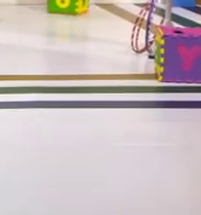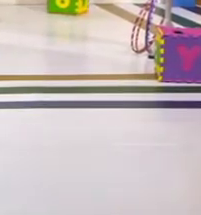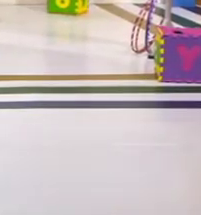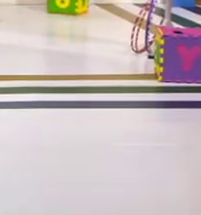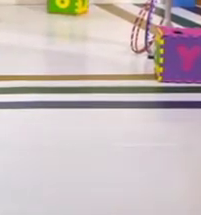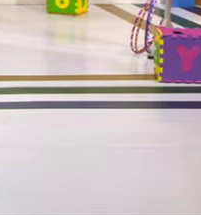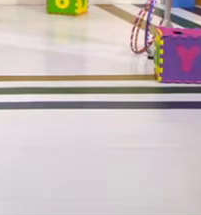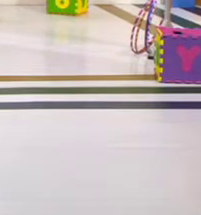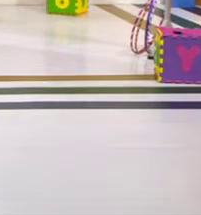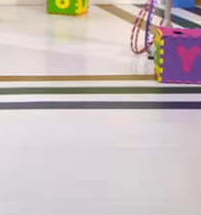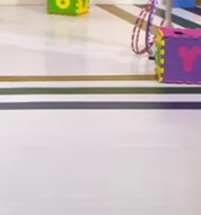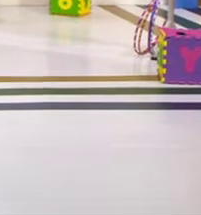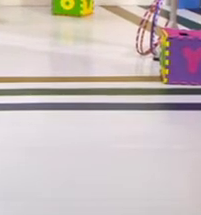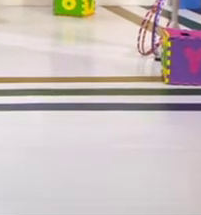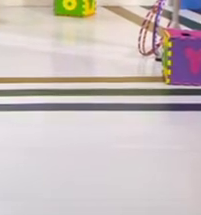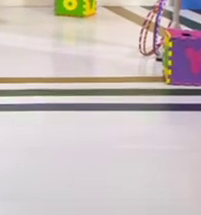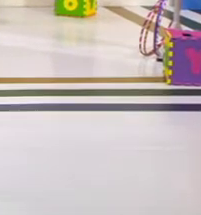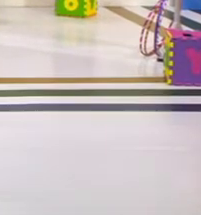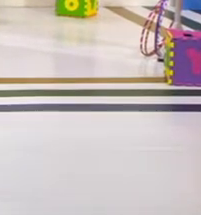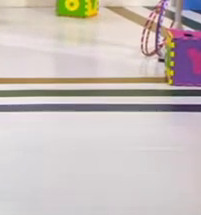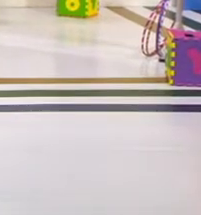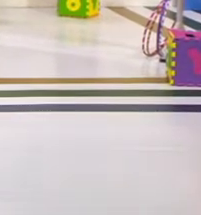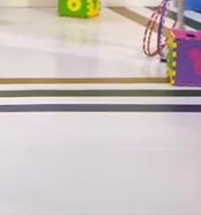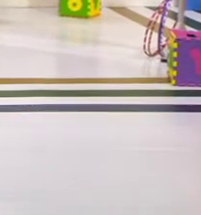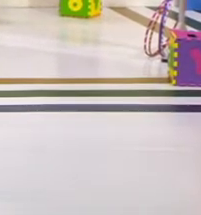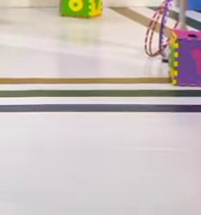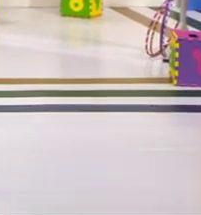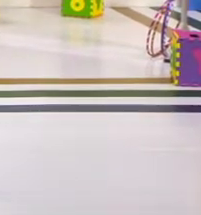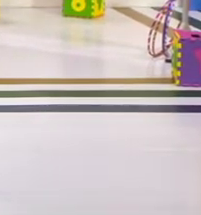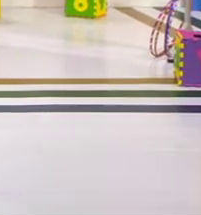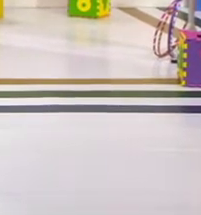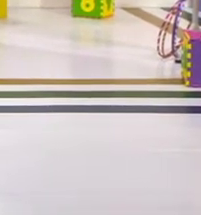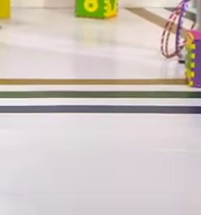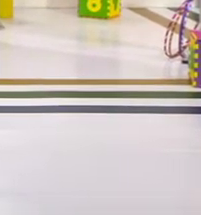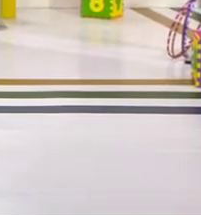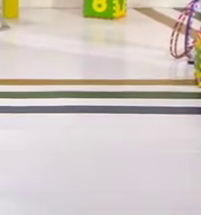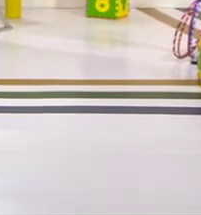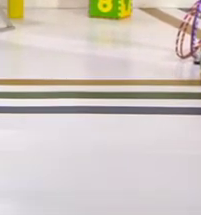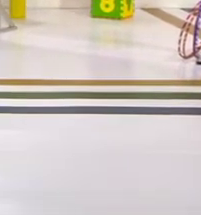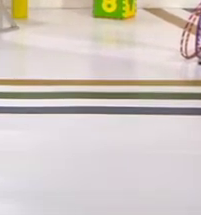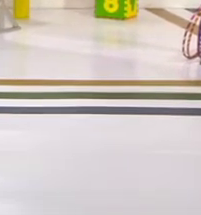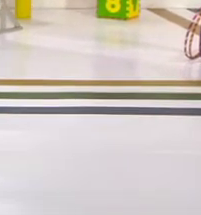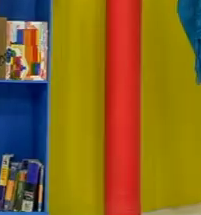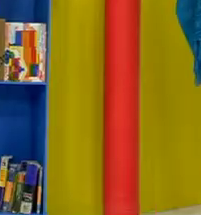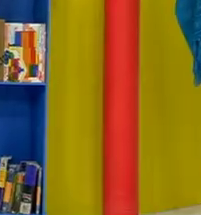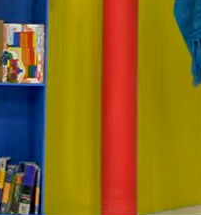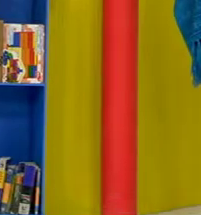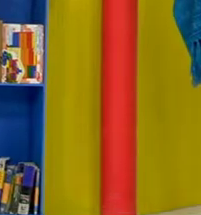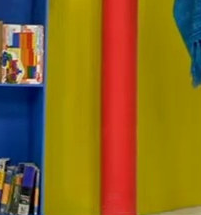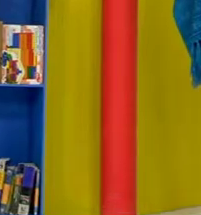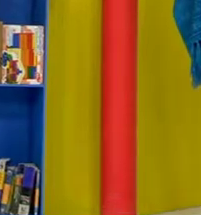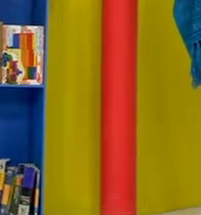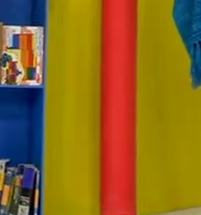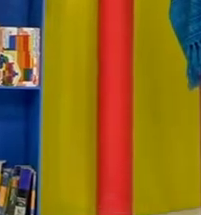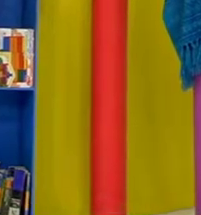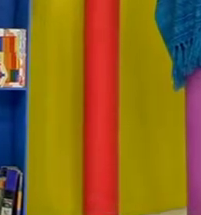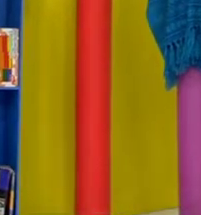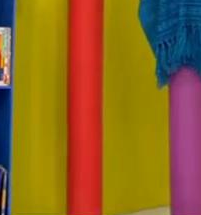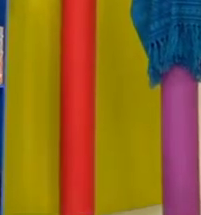¡Rayo congelador! Ay, no llegó hasta falló. Allá. Y aparte estaba el 2. Perdí. Exacto. Me voy a esconder. Otro intento.